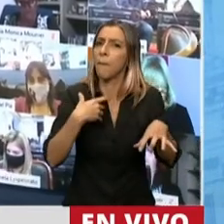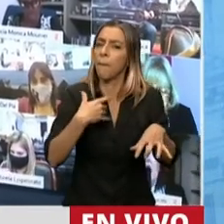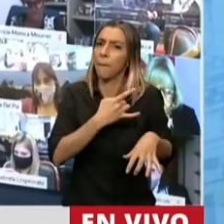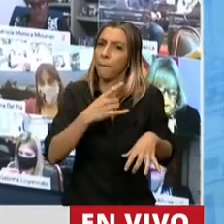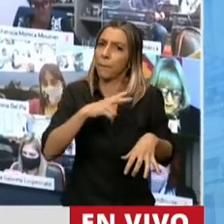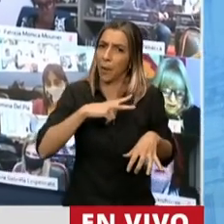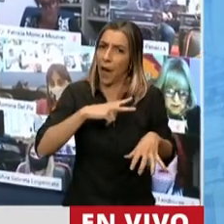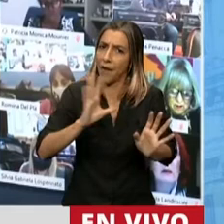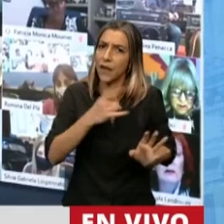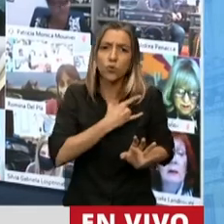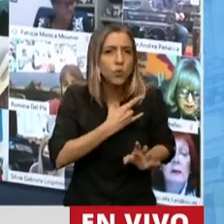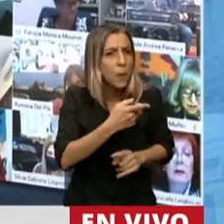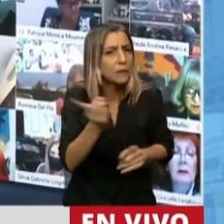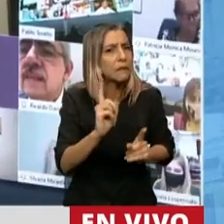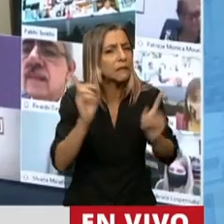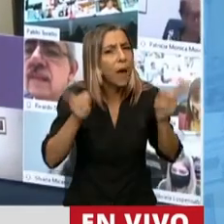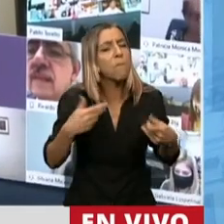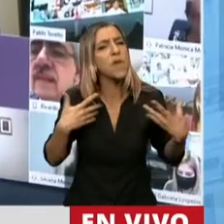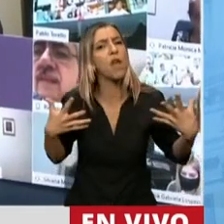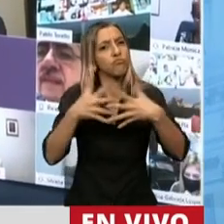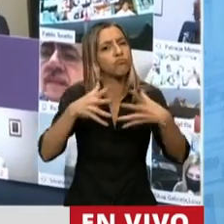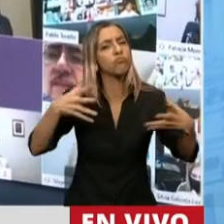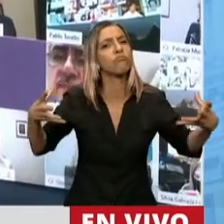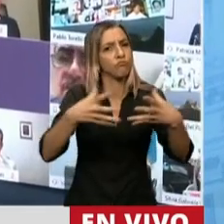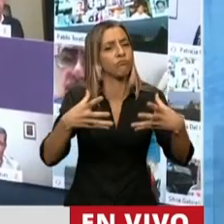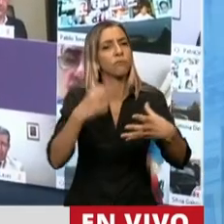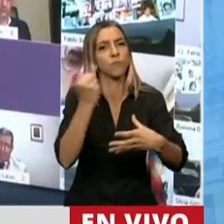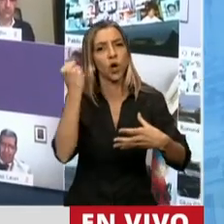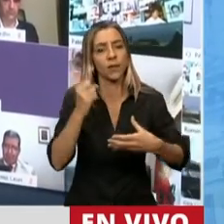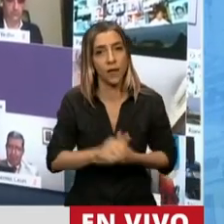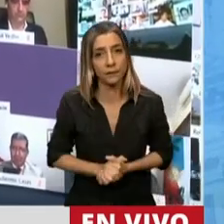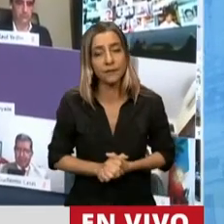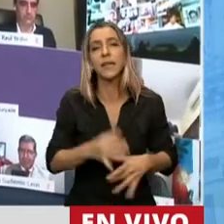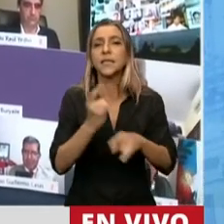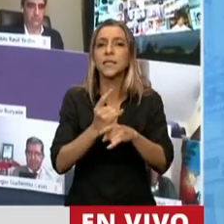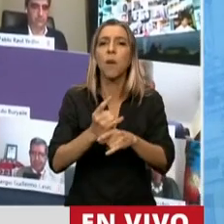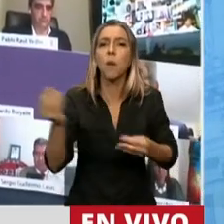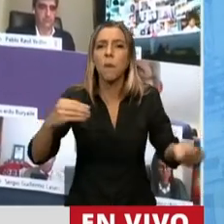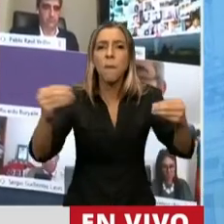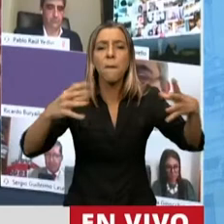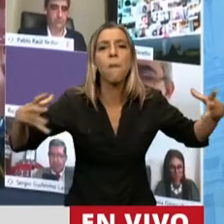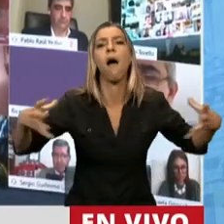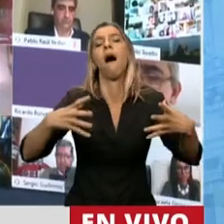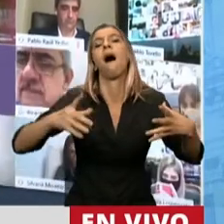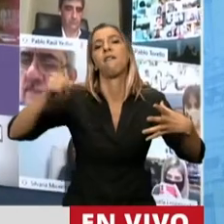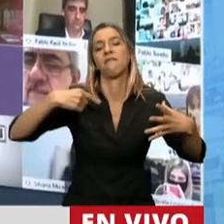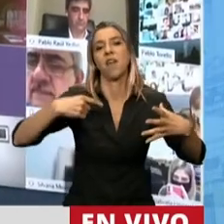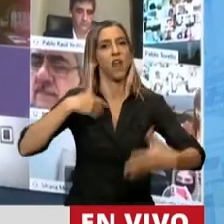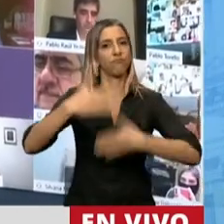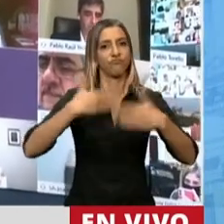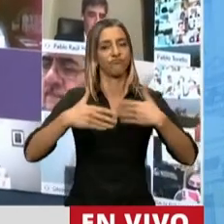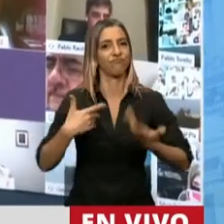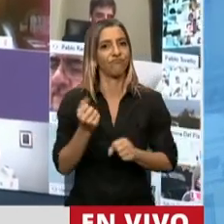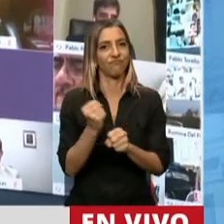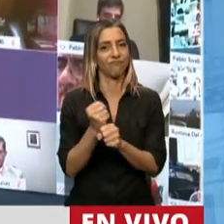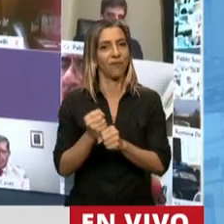Me parece que lo que abunda no daña, como dice un buen refrán, y este ha sido el ejemplo de un trabajo institucional